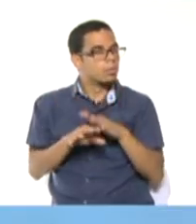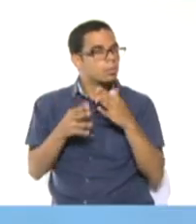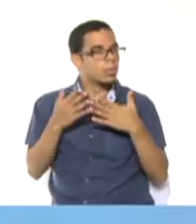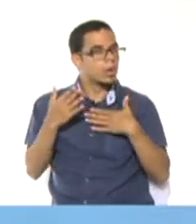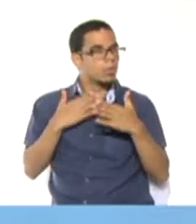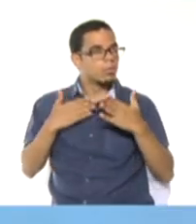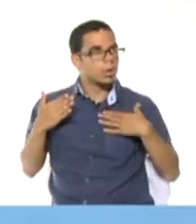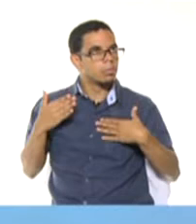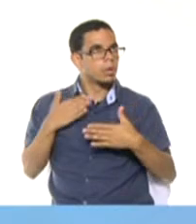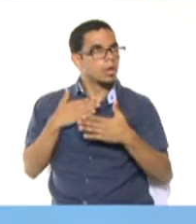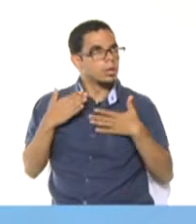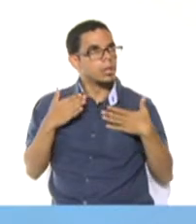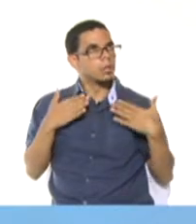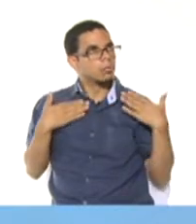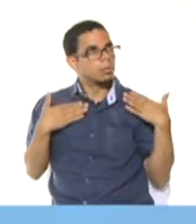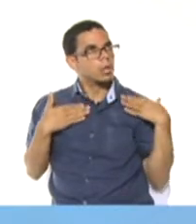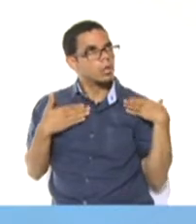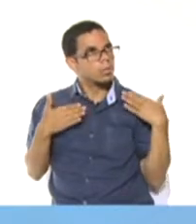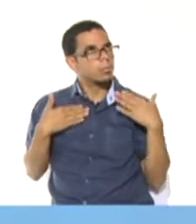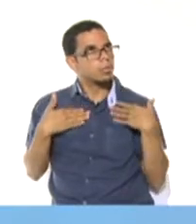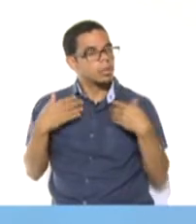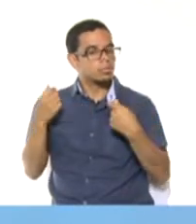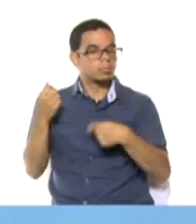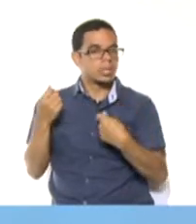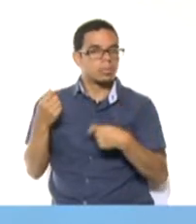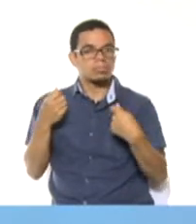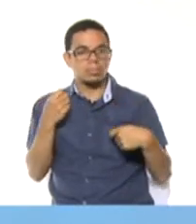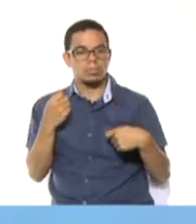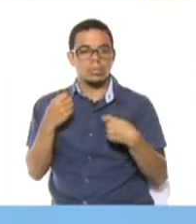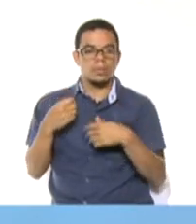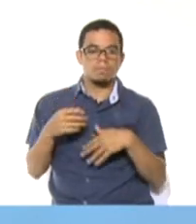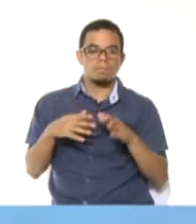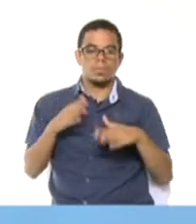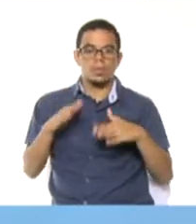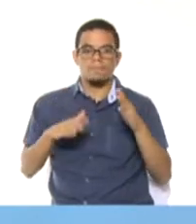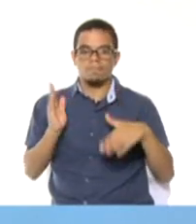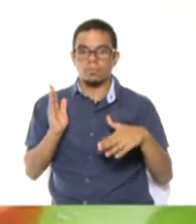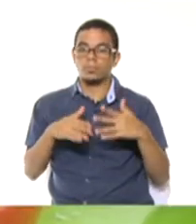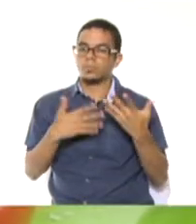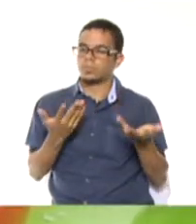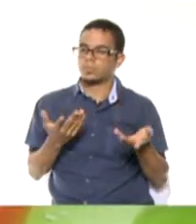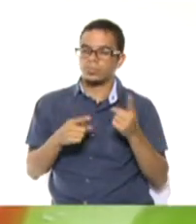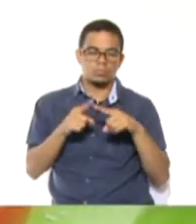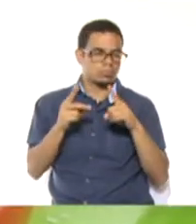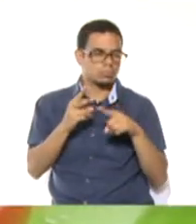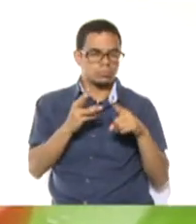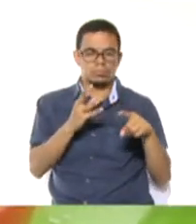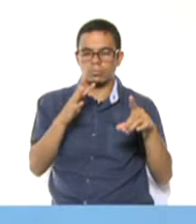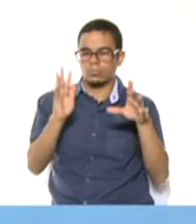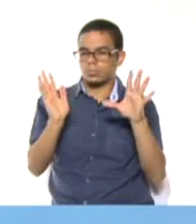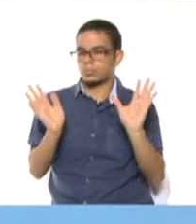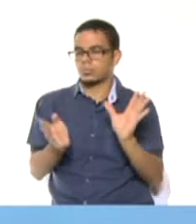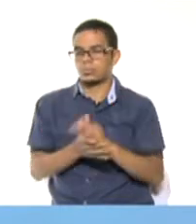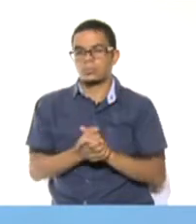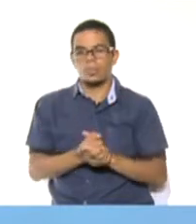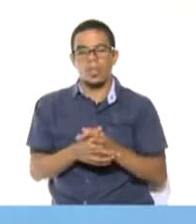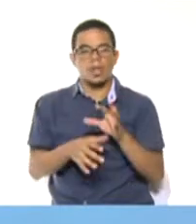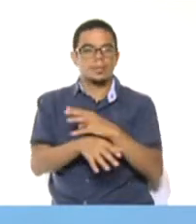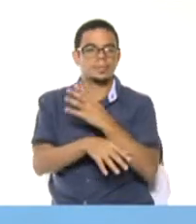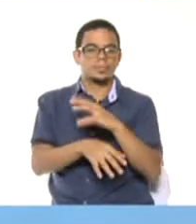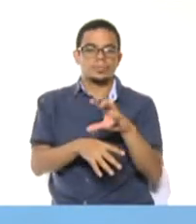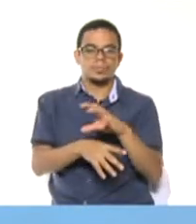si tiene la guitarra, si tiene el cuatro, si tiene un tambor, pom, pom, pom. E ir